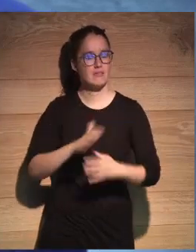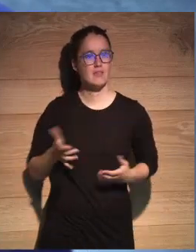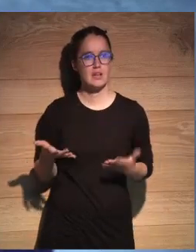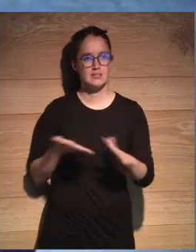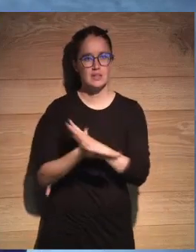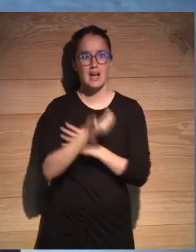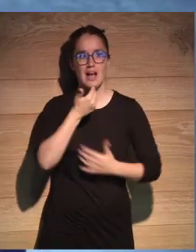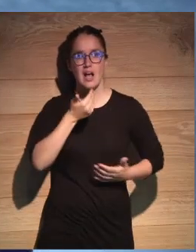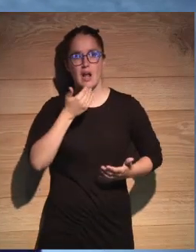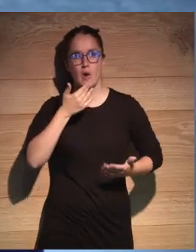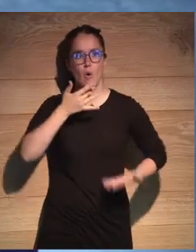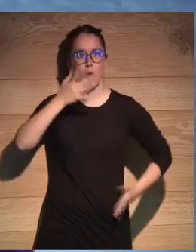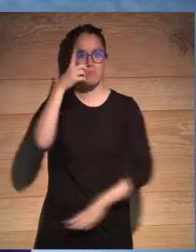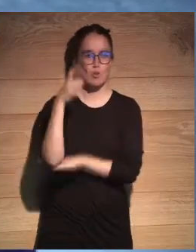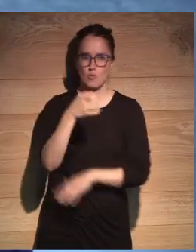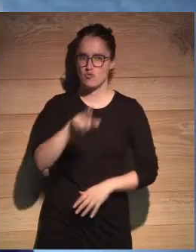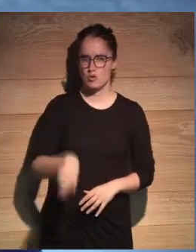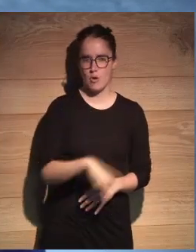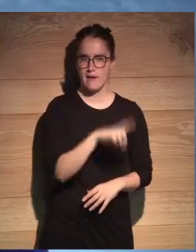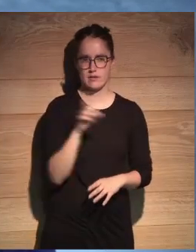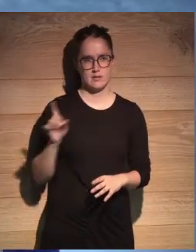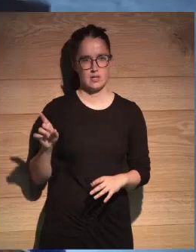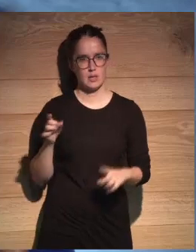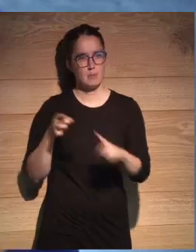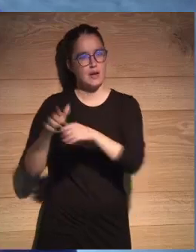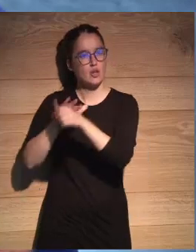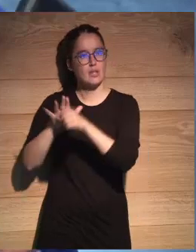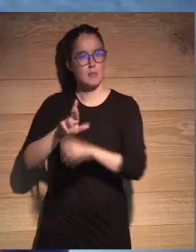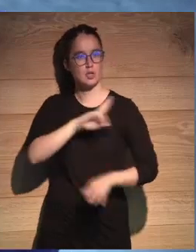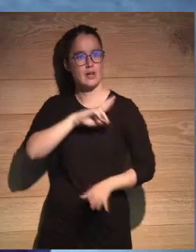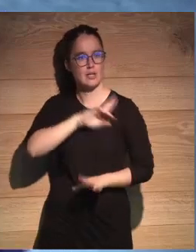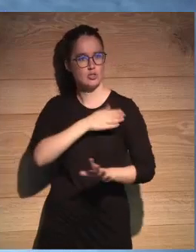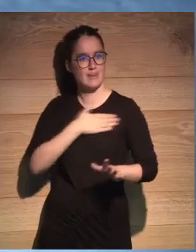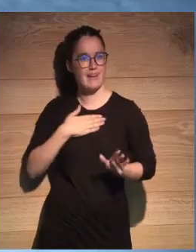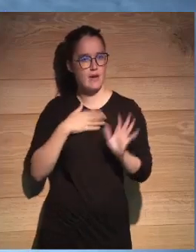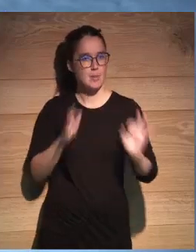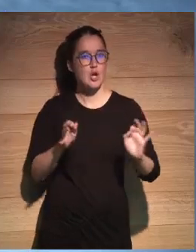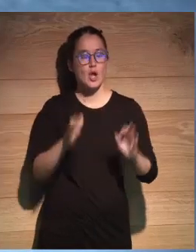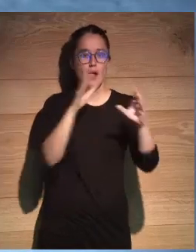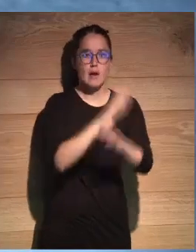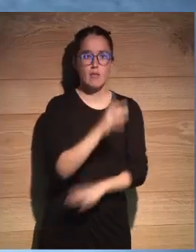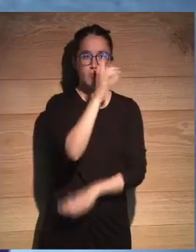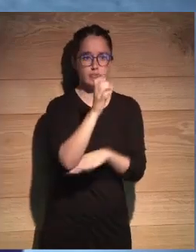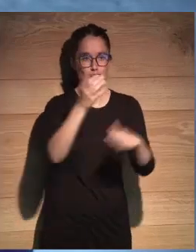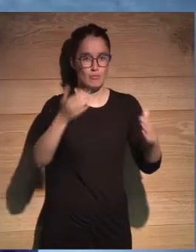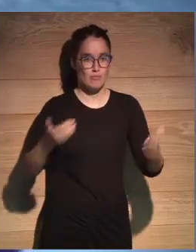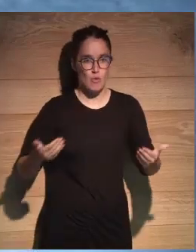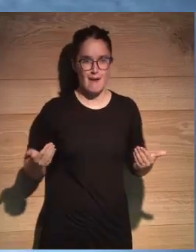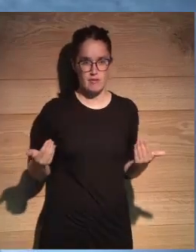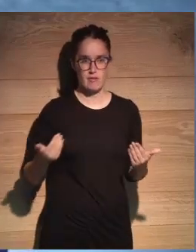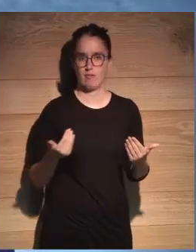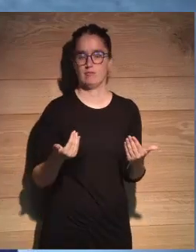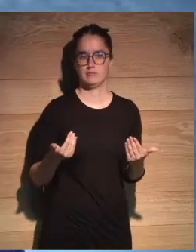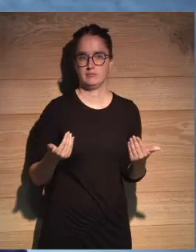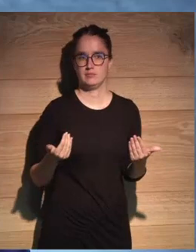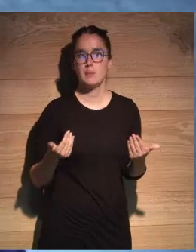tampoco quiero crear aquí dogmas para los que estén en el ámbito religioso y los quieran tener, pero en la ciencia los dogmas se desmontan,